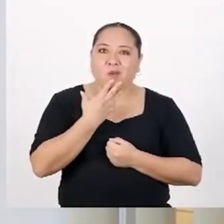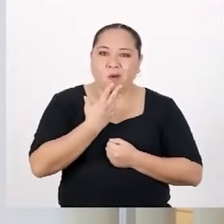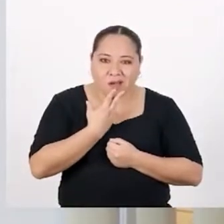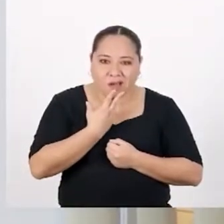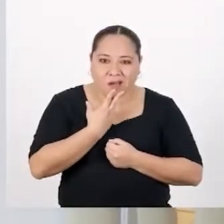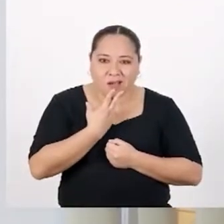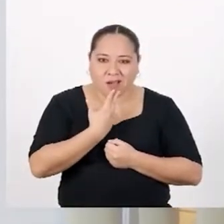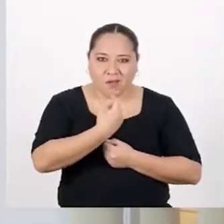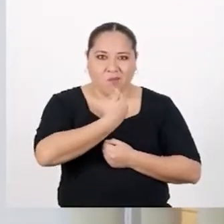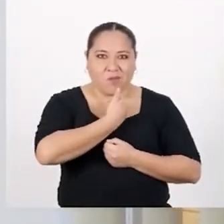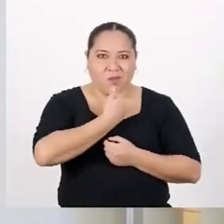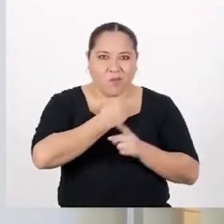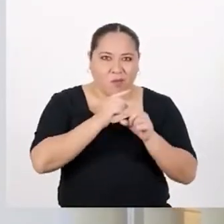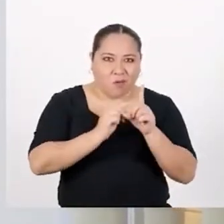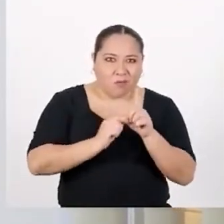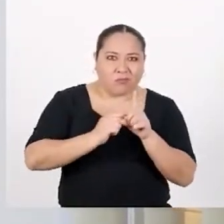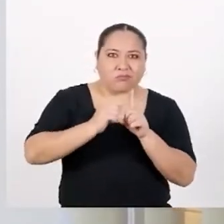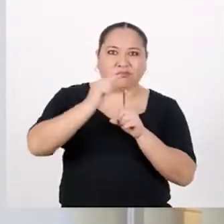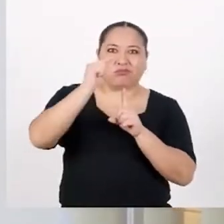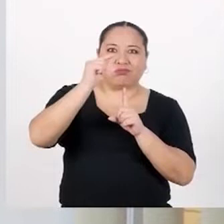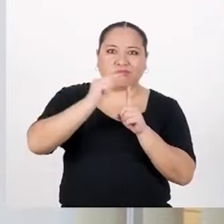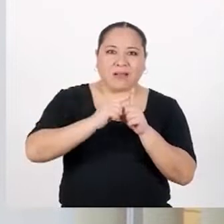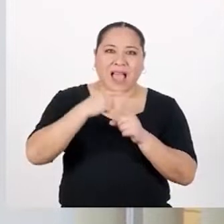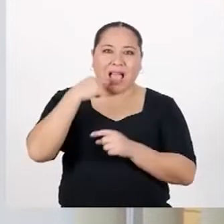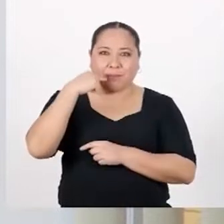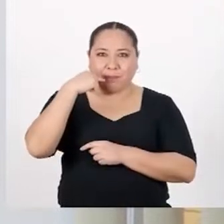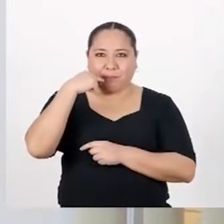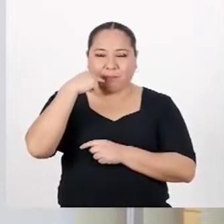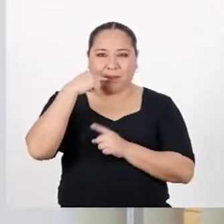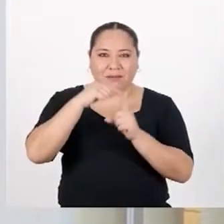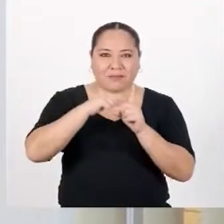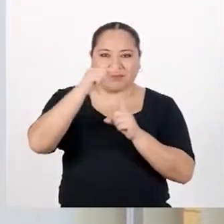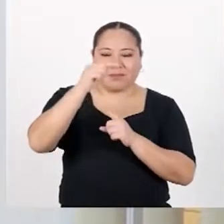Azu, nuestro propio termómetro. Y estamos